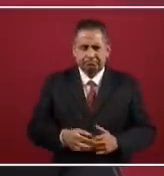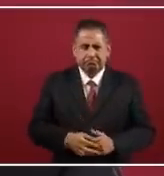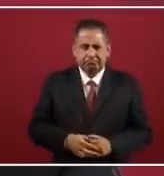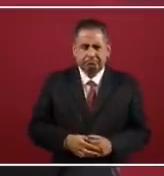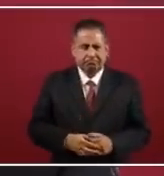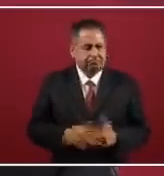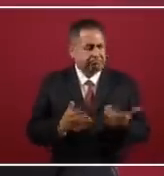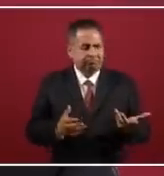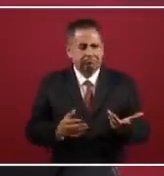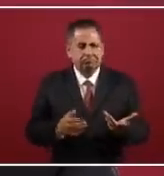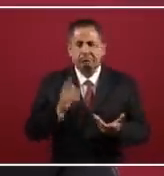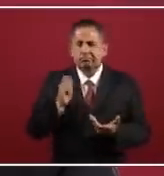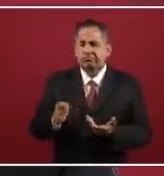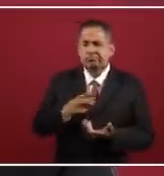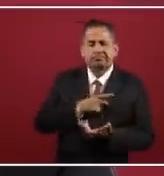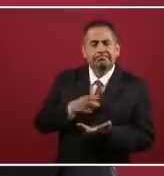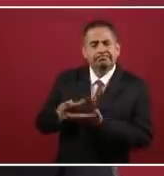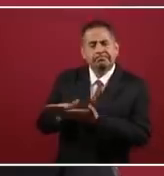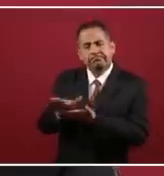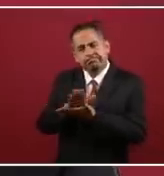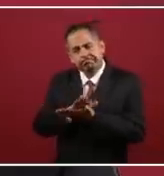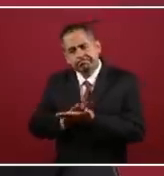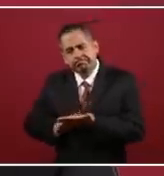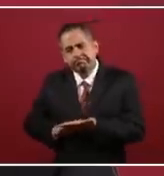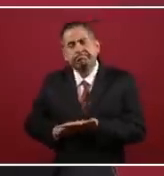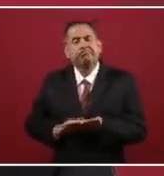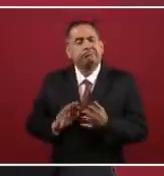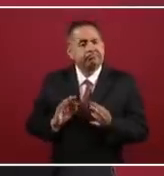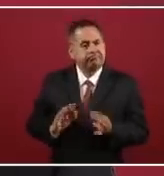El poder es humildad.